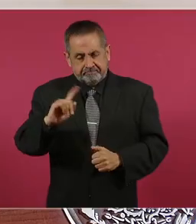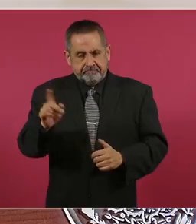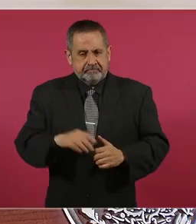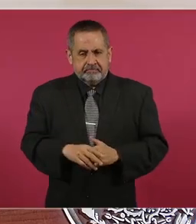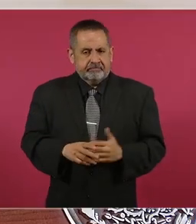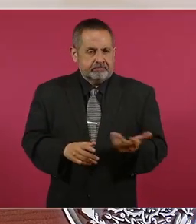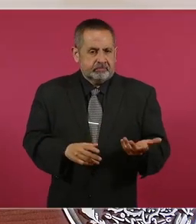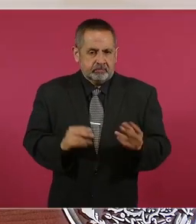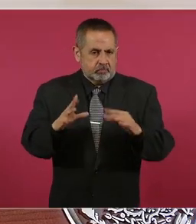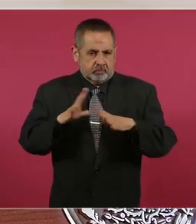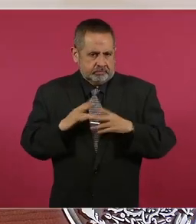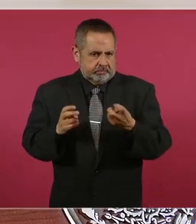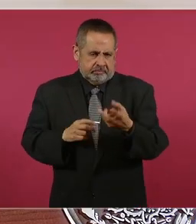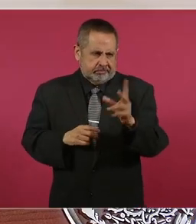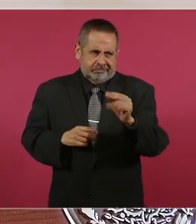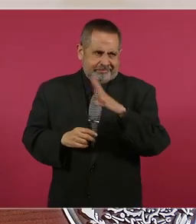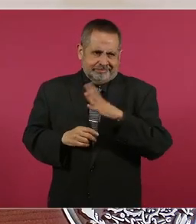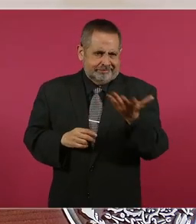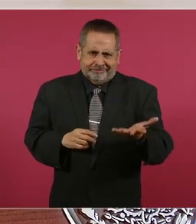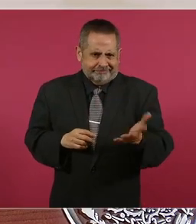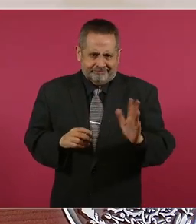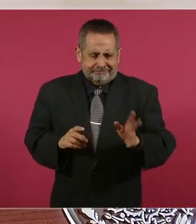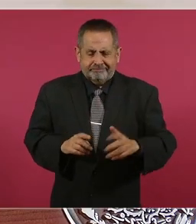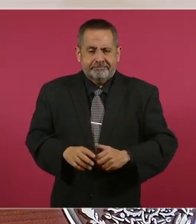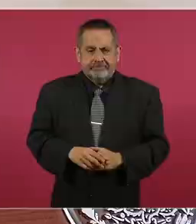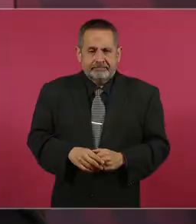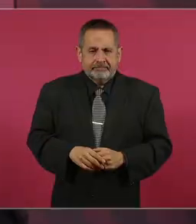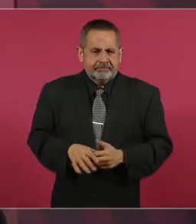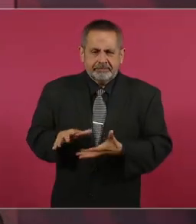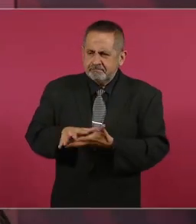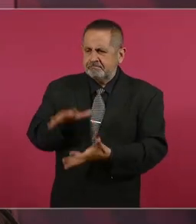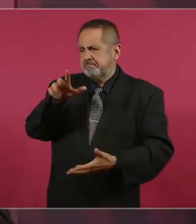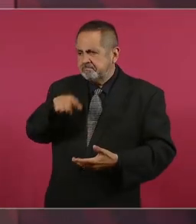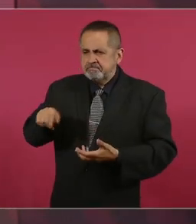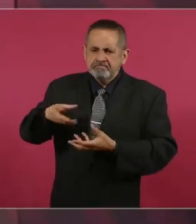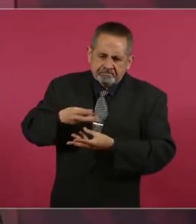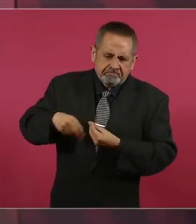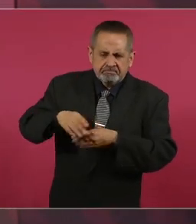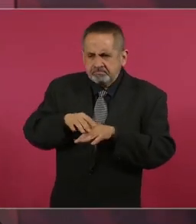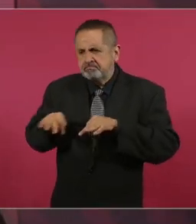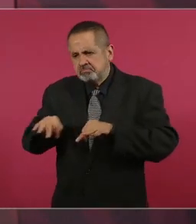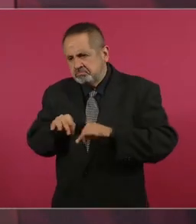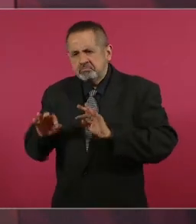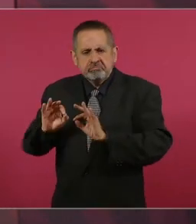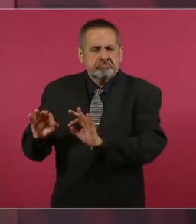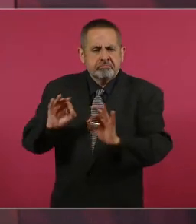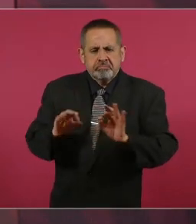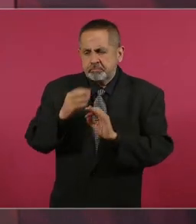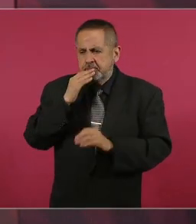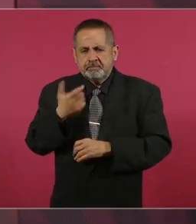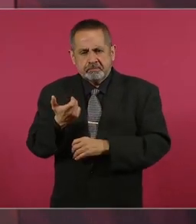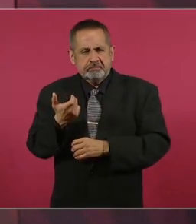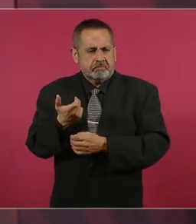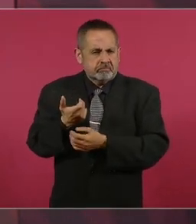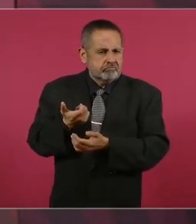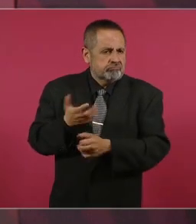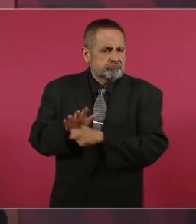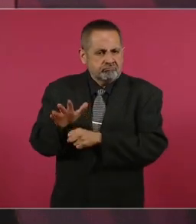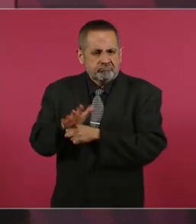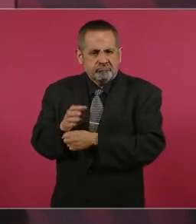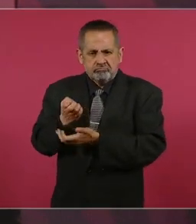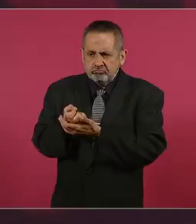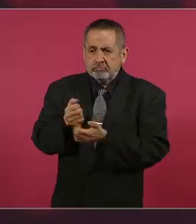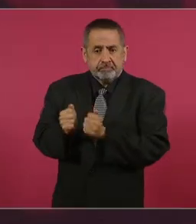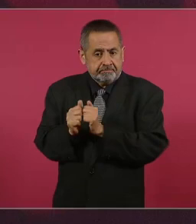que se encuentre gente así. La mayoría de la gente está saliendo adelante con